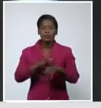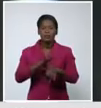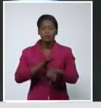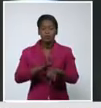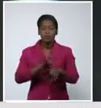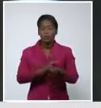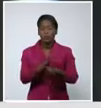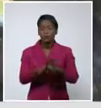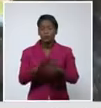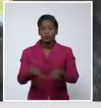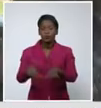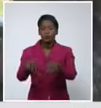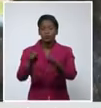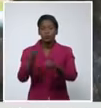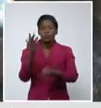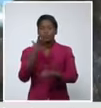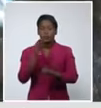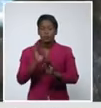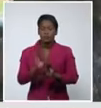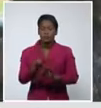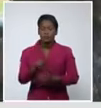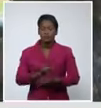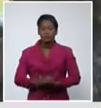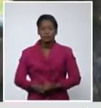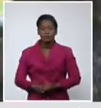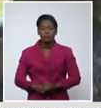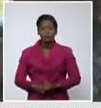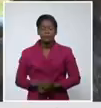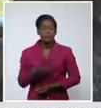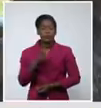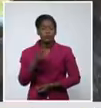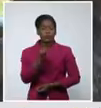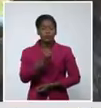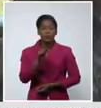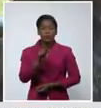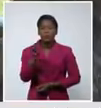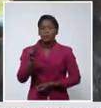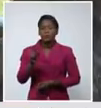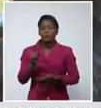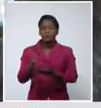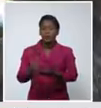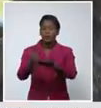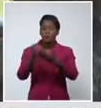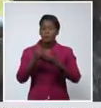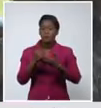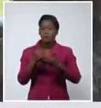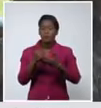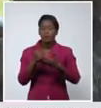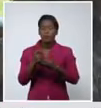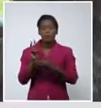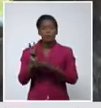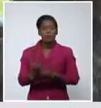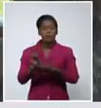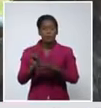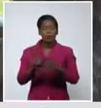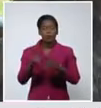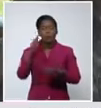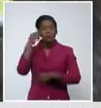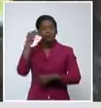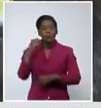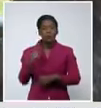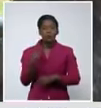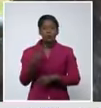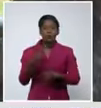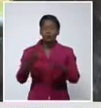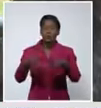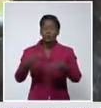presuntivos de la enfermedad. Y estamos buscando gente de buena voluntad que nos ayude, que esté consciente de lo que está pasando y de que nos puede ayudar a mejorar